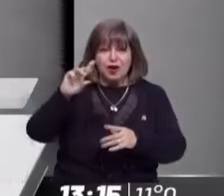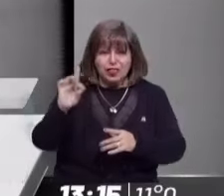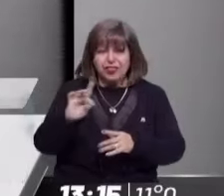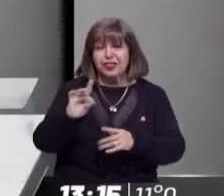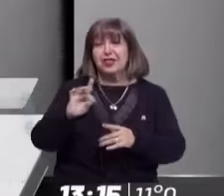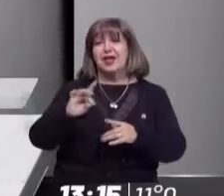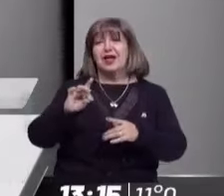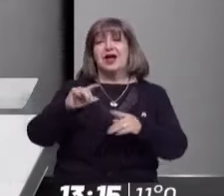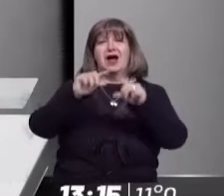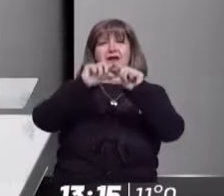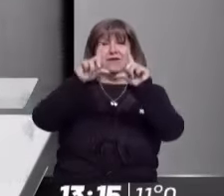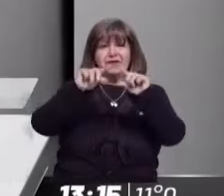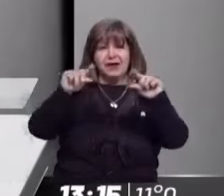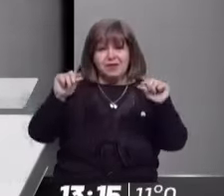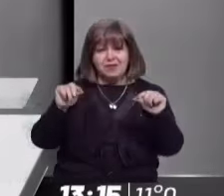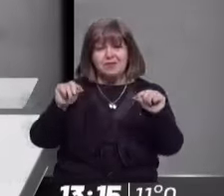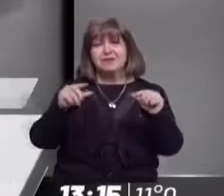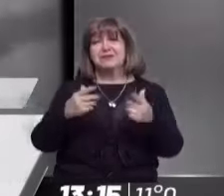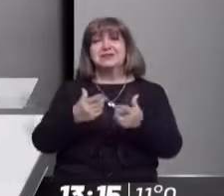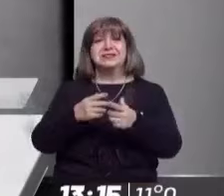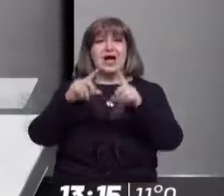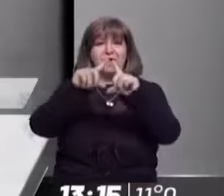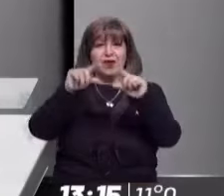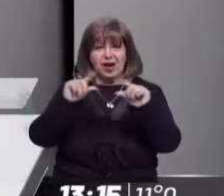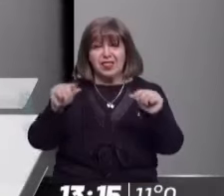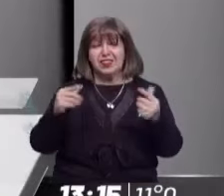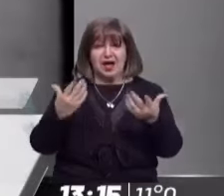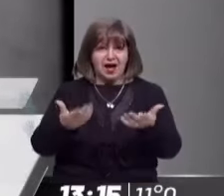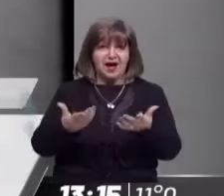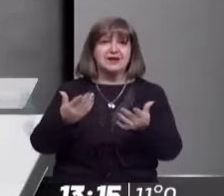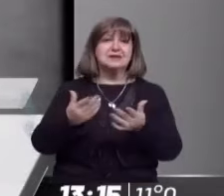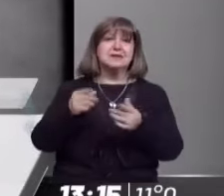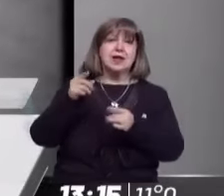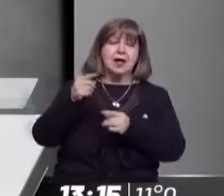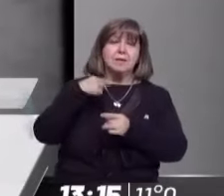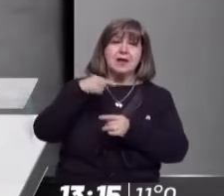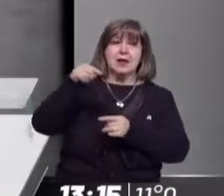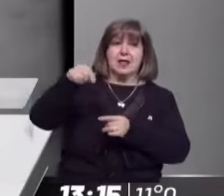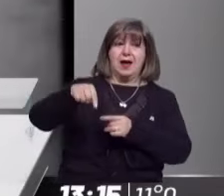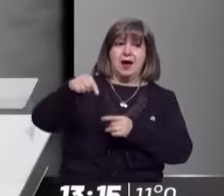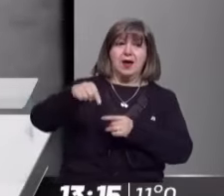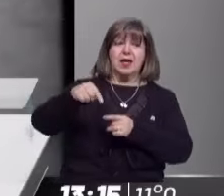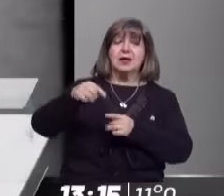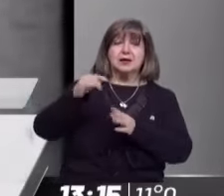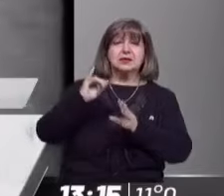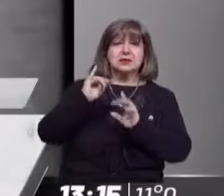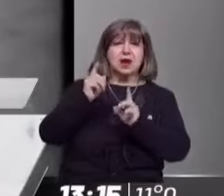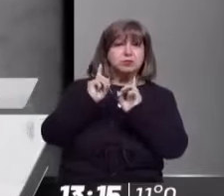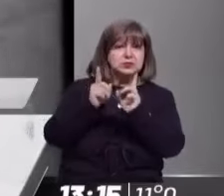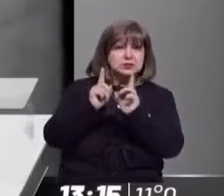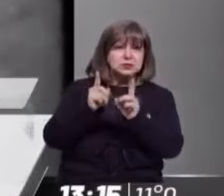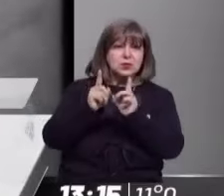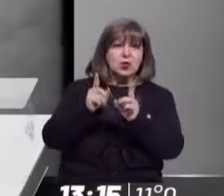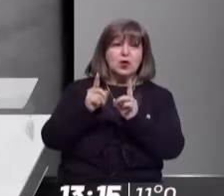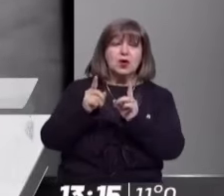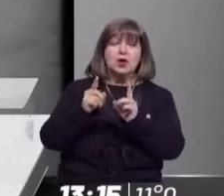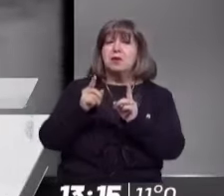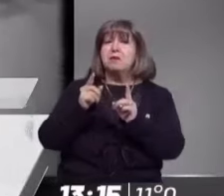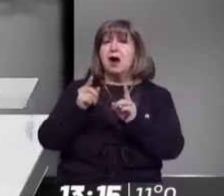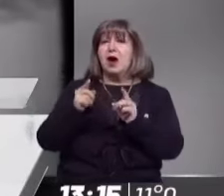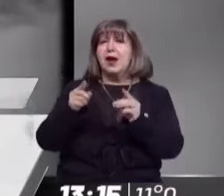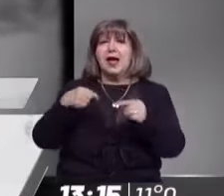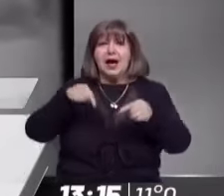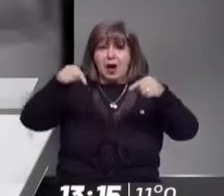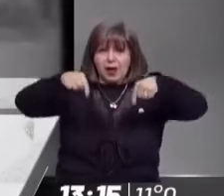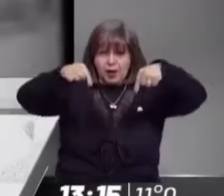de que eso vuelva a ser una realidad. Por ahora, lo que tenemos para mostrarles es esto. Miren, son construcciones de esa época, de la época del video, pero por ahora está todo